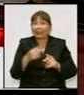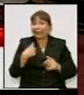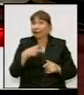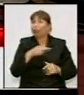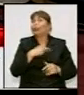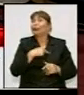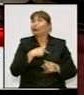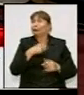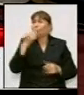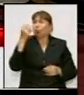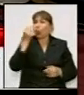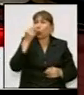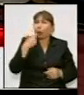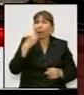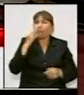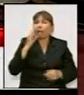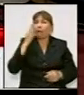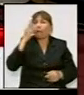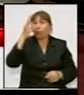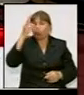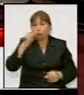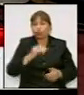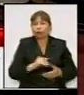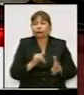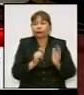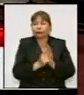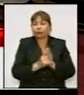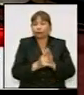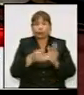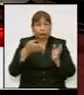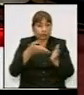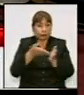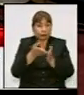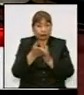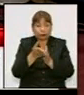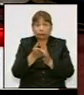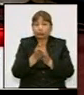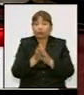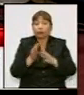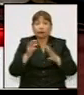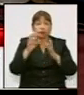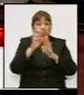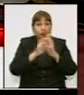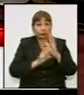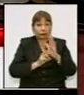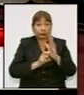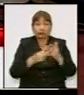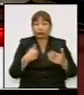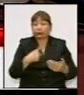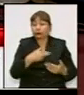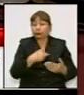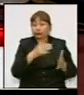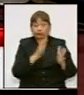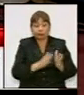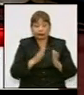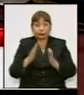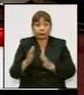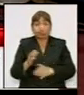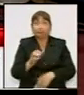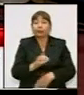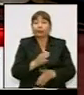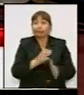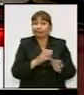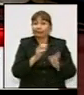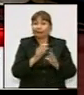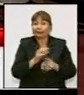nosotros logramos en un futuro, ¿no?, porque estamos en esa línea de desarrollo, en línea de planificación de acuerdo a nuestro plan estratégico, vamos a